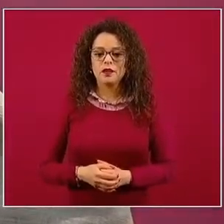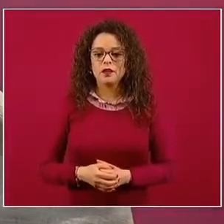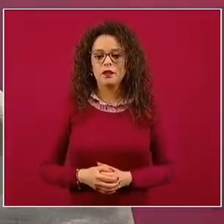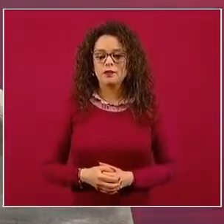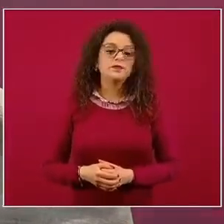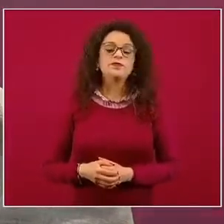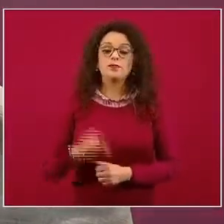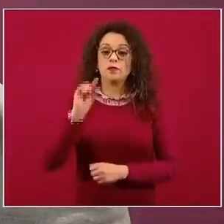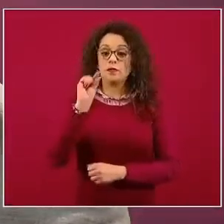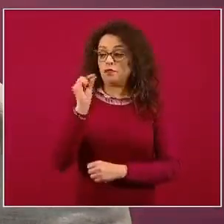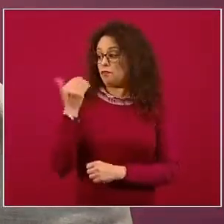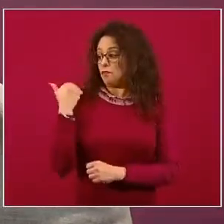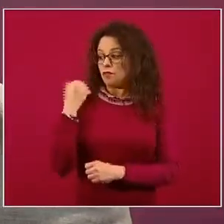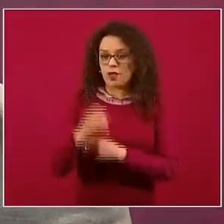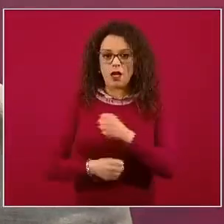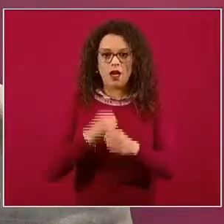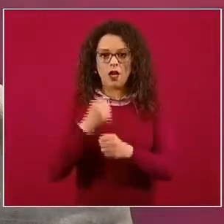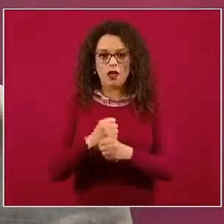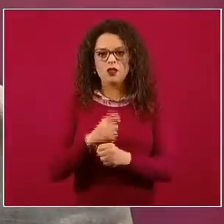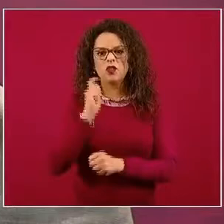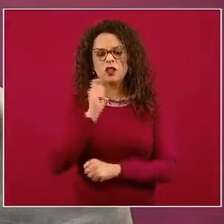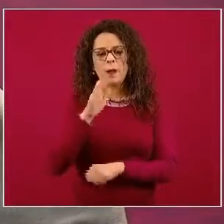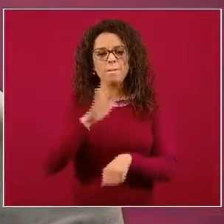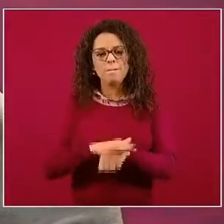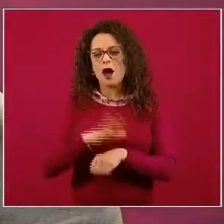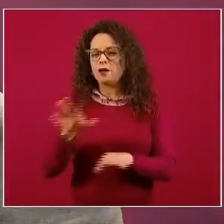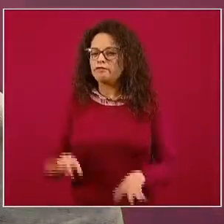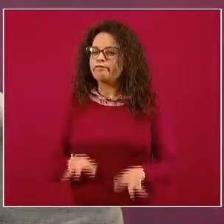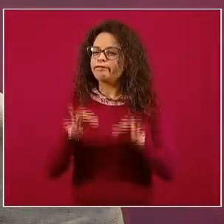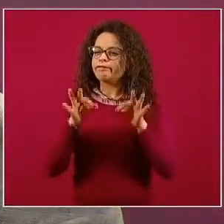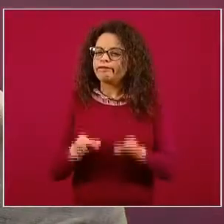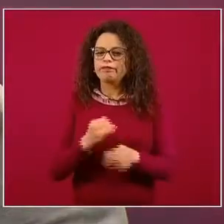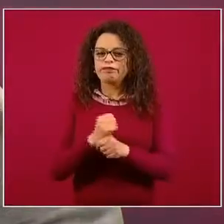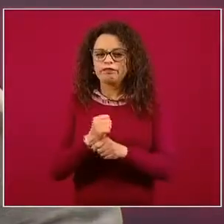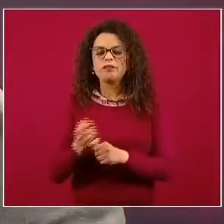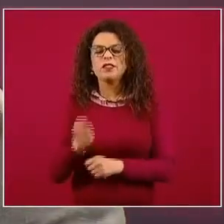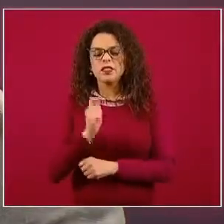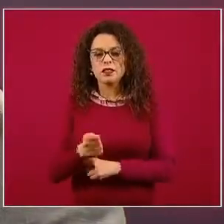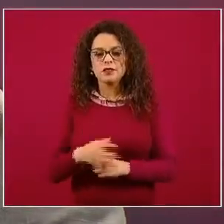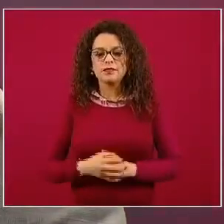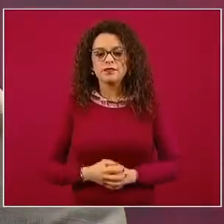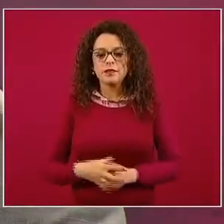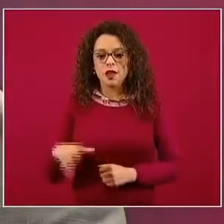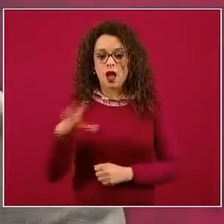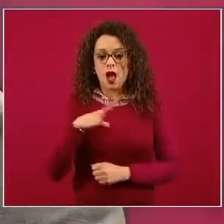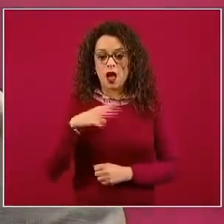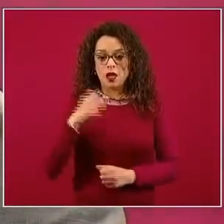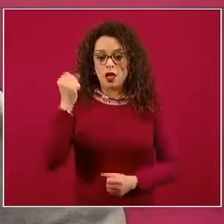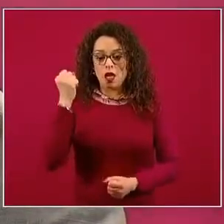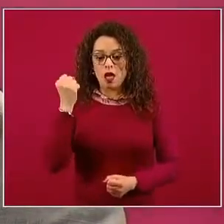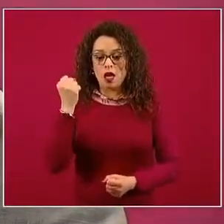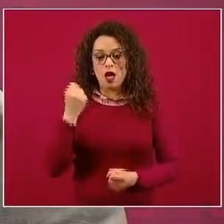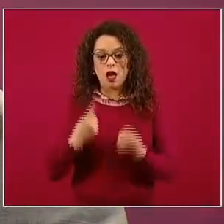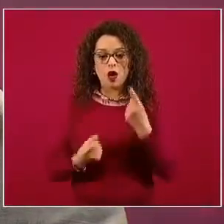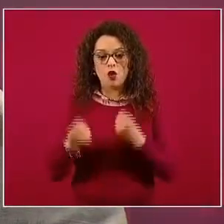relativamente recientes es que aparecieron unas entidades que se